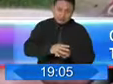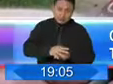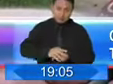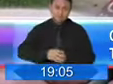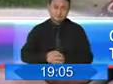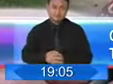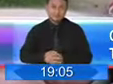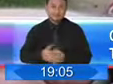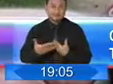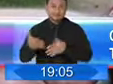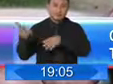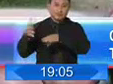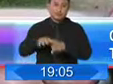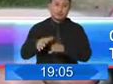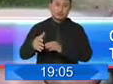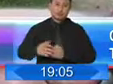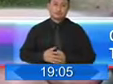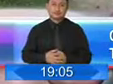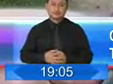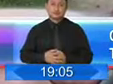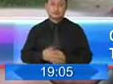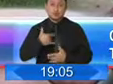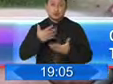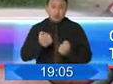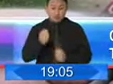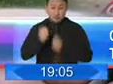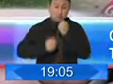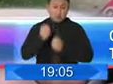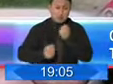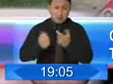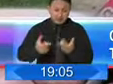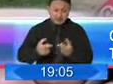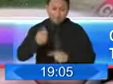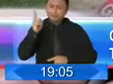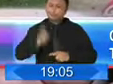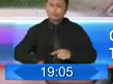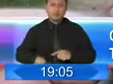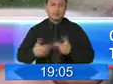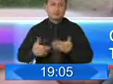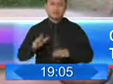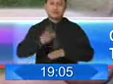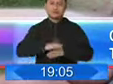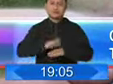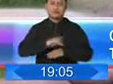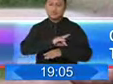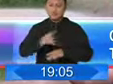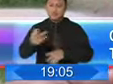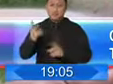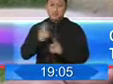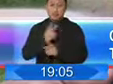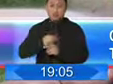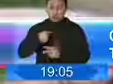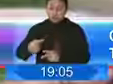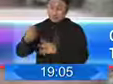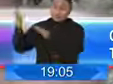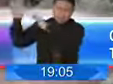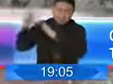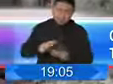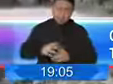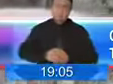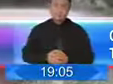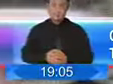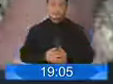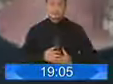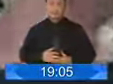le sepultó totalmente y nosotros queríamos salvarle la vida, pero no se pudo porque era peligroso quedarnos nosotros también aplastados. Miembros